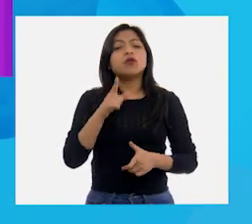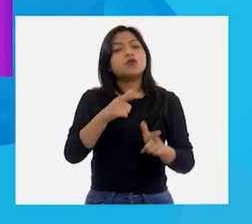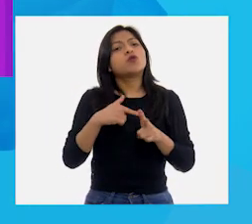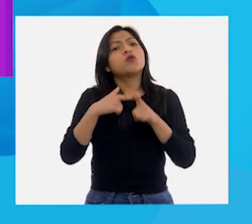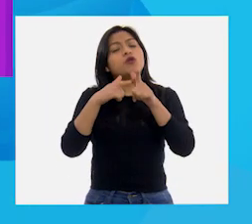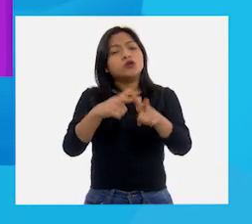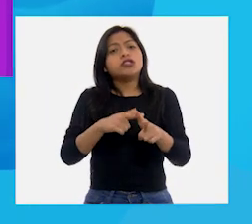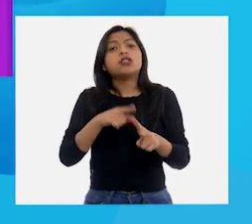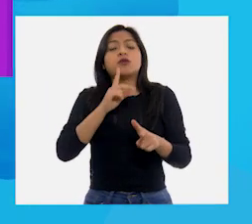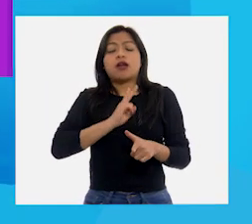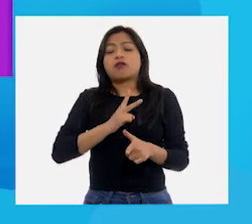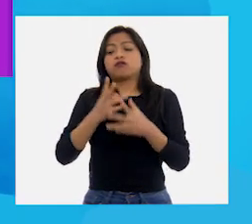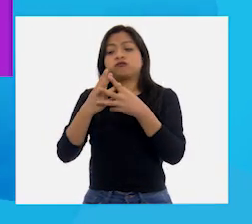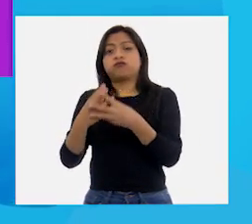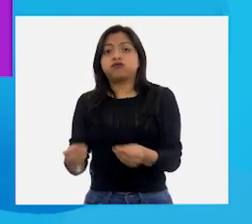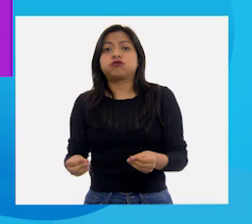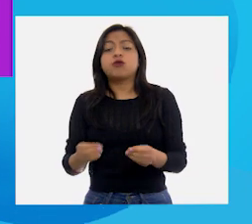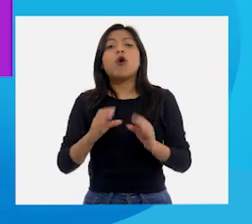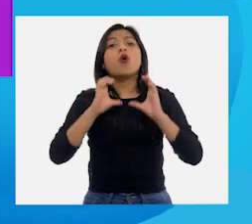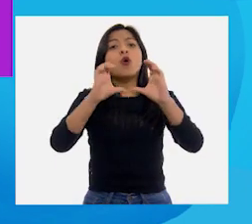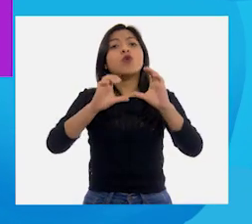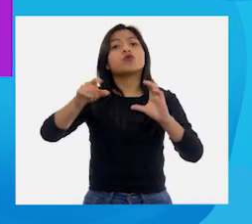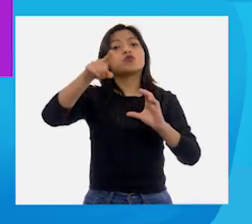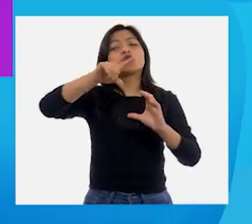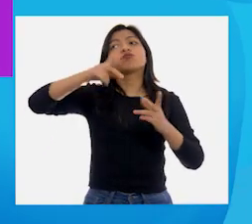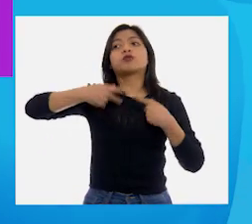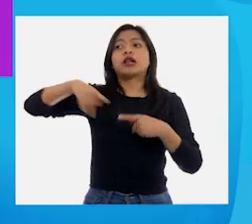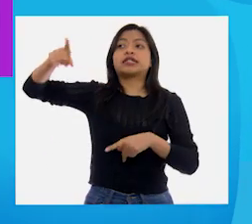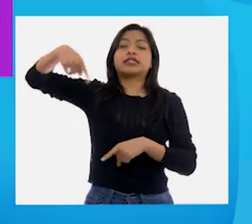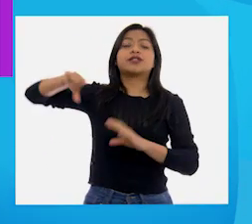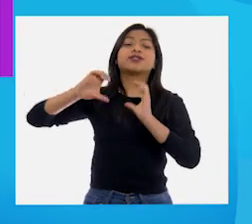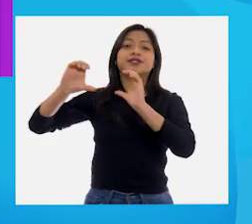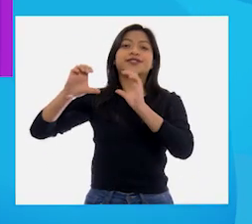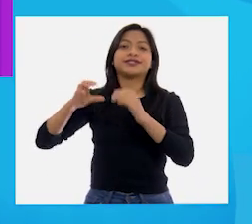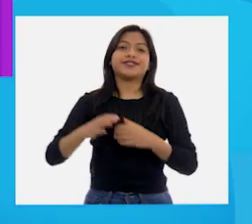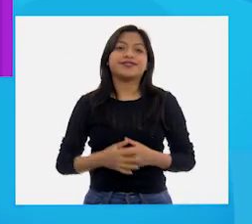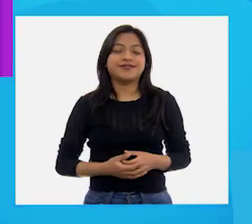Sigamos luchando juntos contra este virus, cuidándonos los unos a los otros.